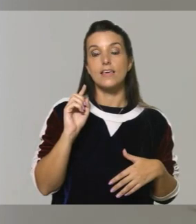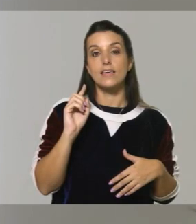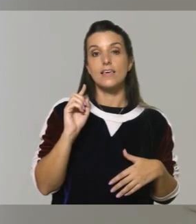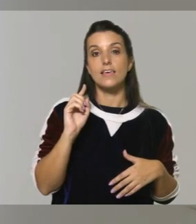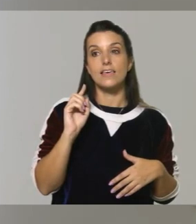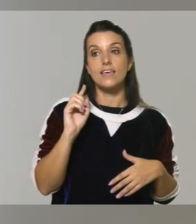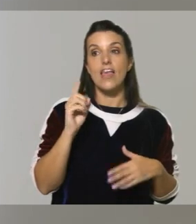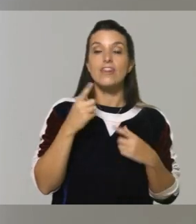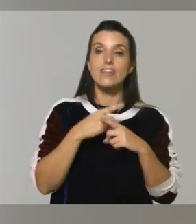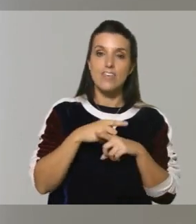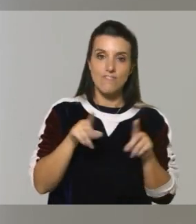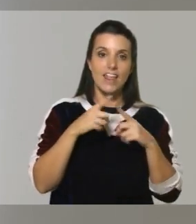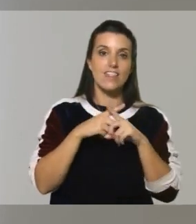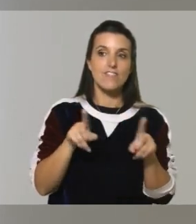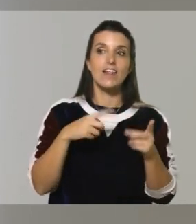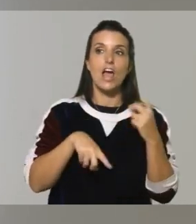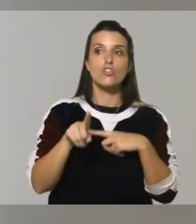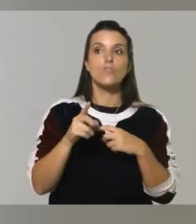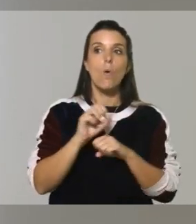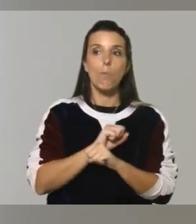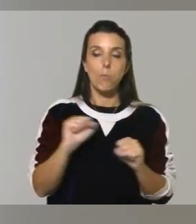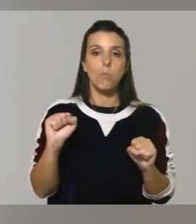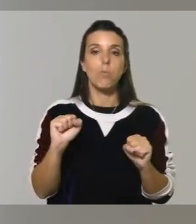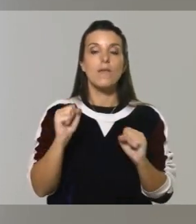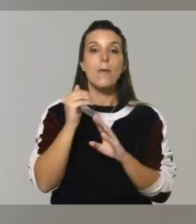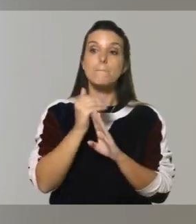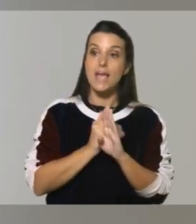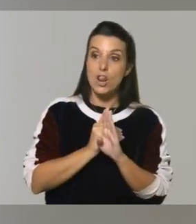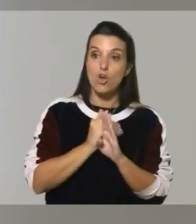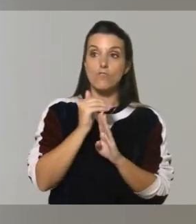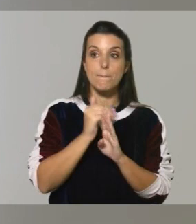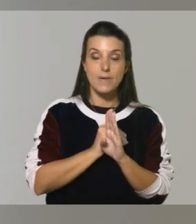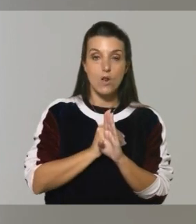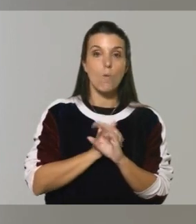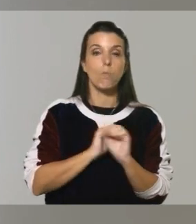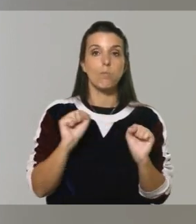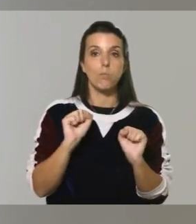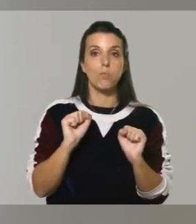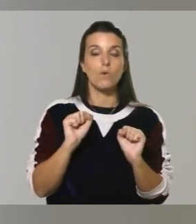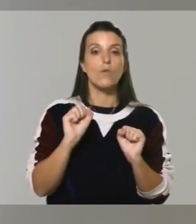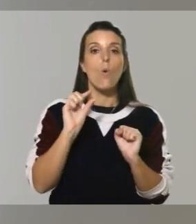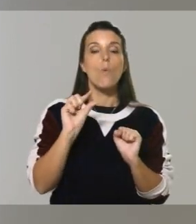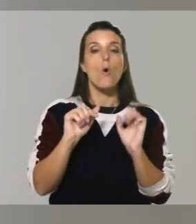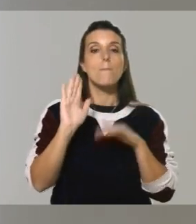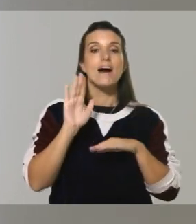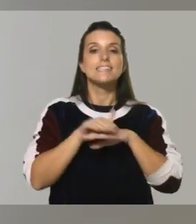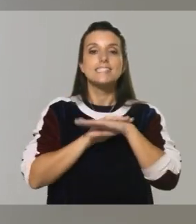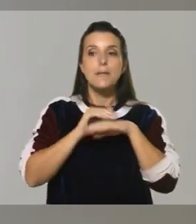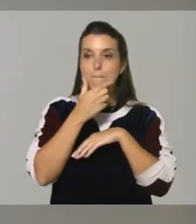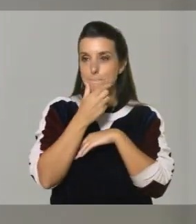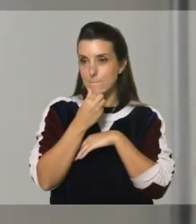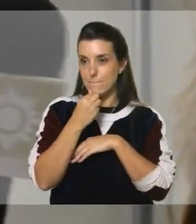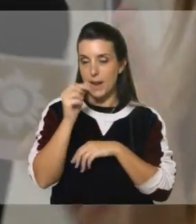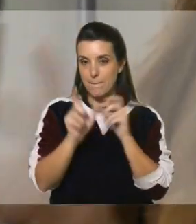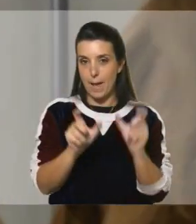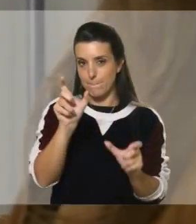es diferente entonces intentamos de que también sea menos que el que tenga alguna que sea un poco más simple para el público no